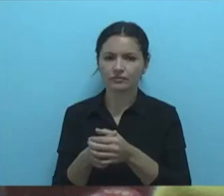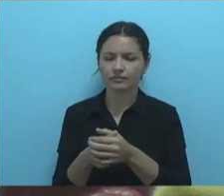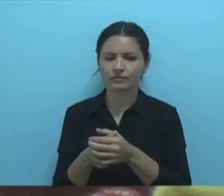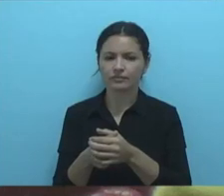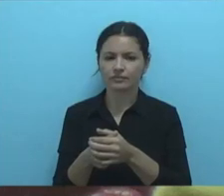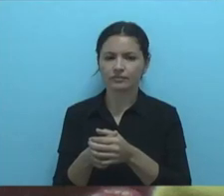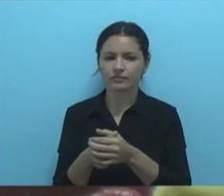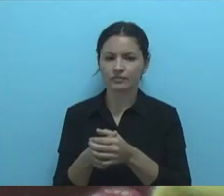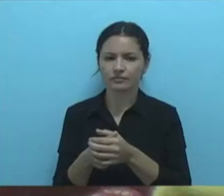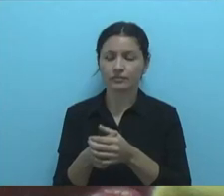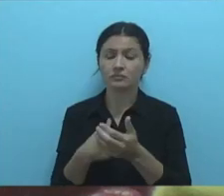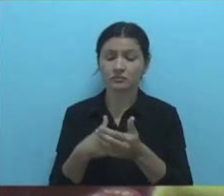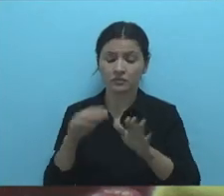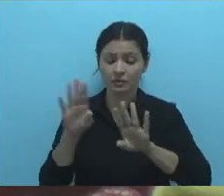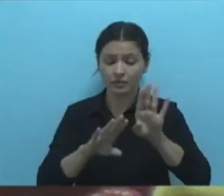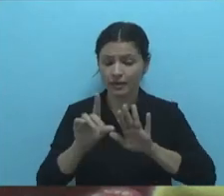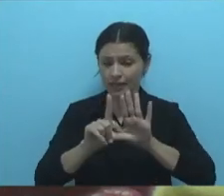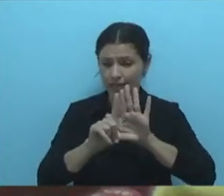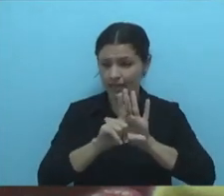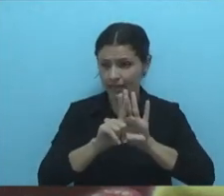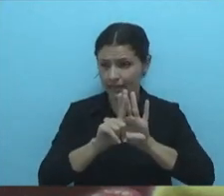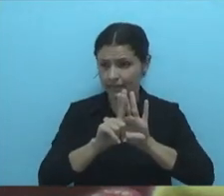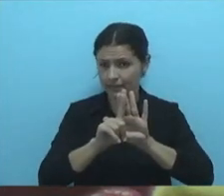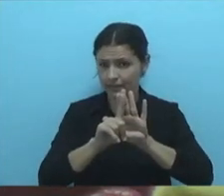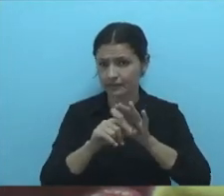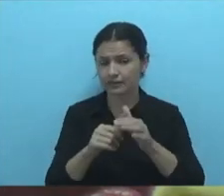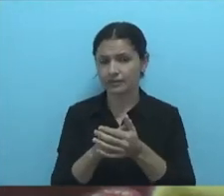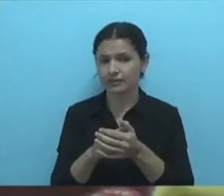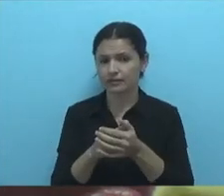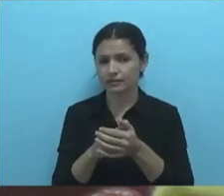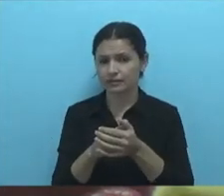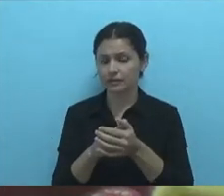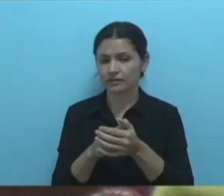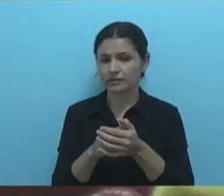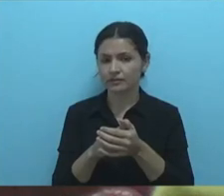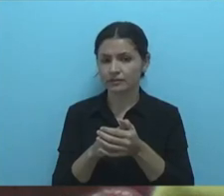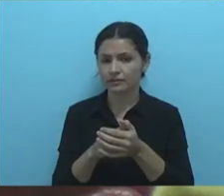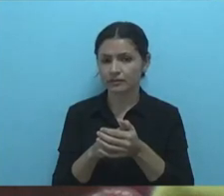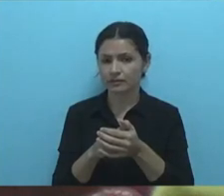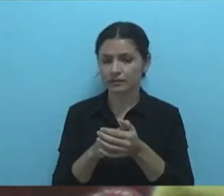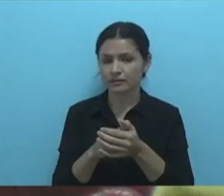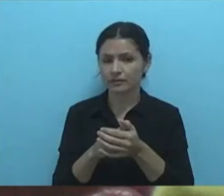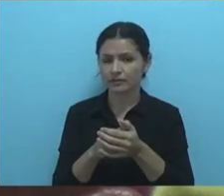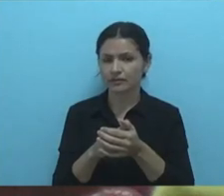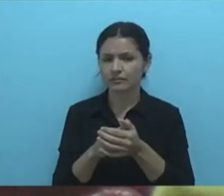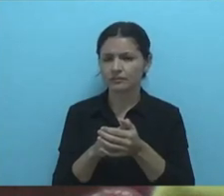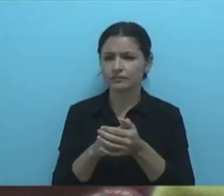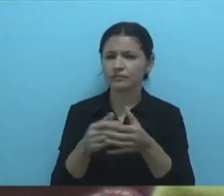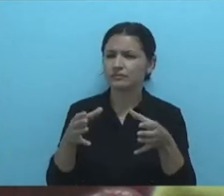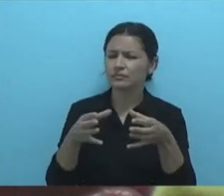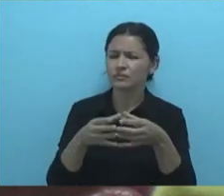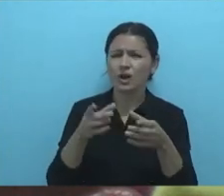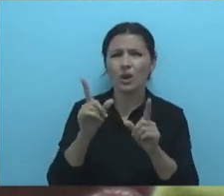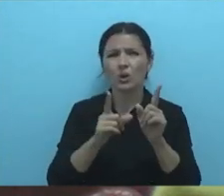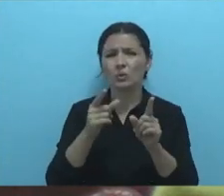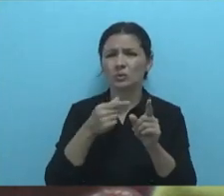soy autor de la ley que redujo la mayoría de edad de 21 a 18 años y hay voces que que quieren que nada